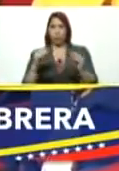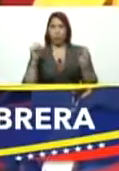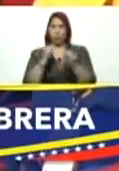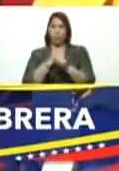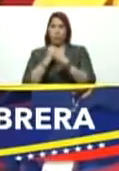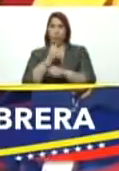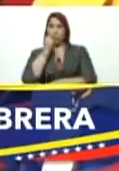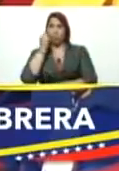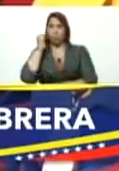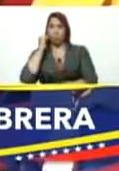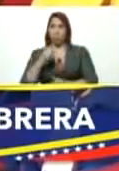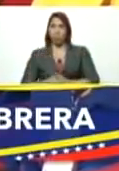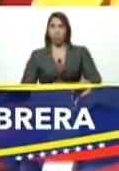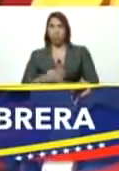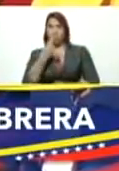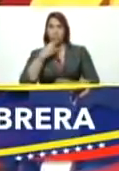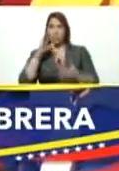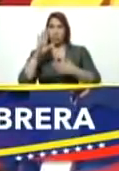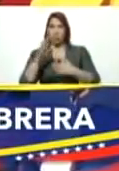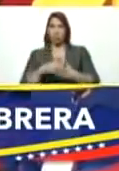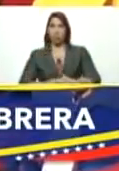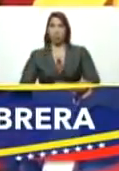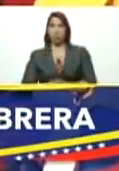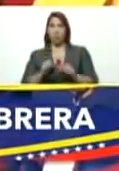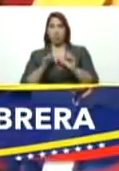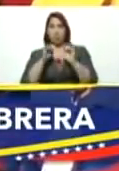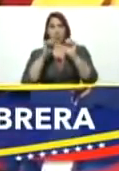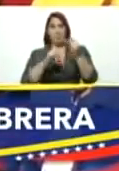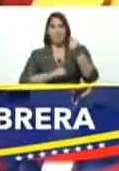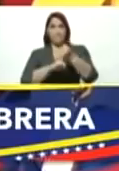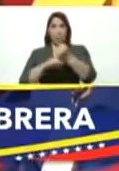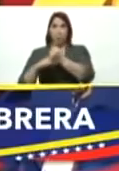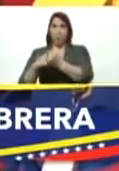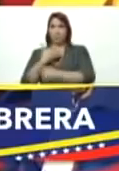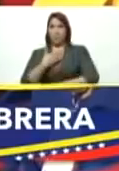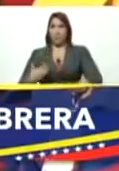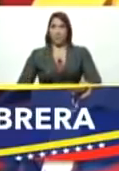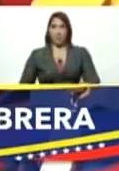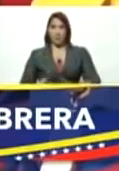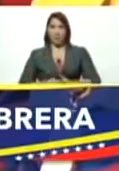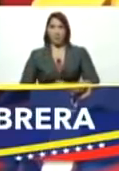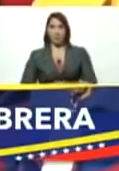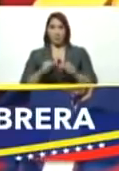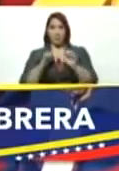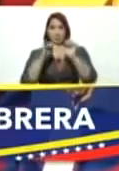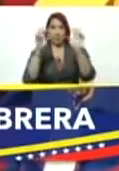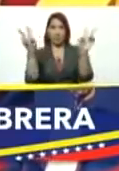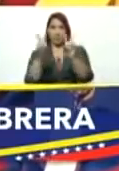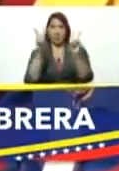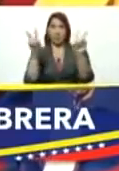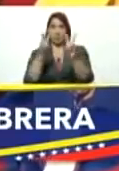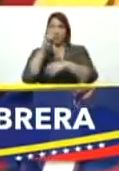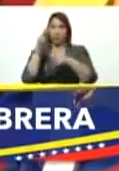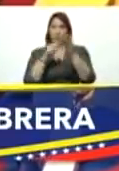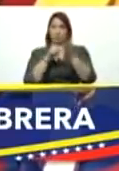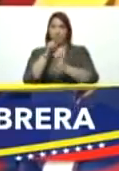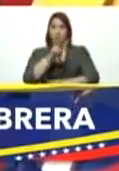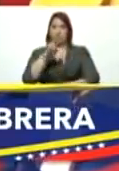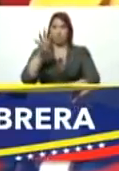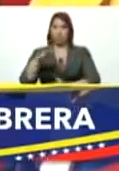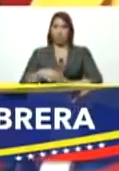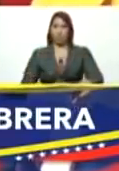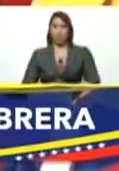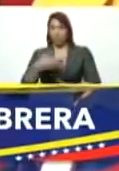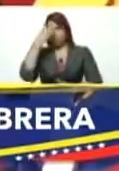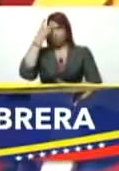obrera trabajadora comprometida para seguirlo apoyando presidentes que sigan las victorias para el 2024 y que